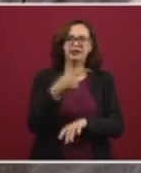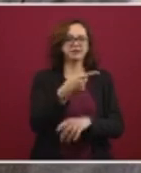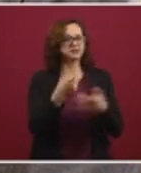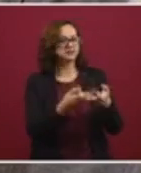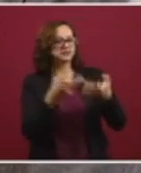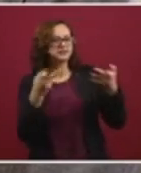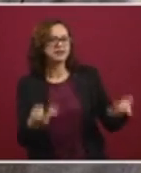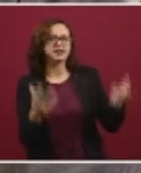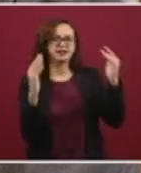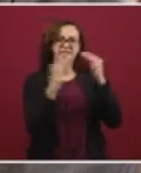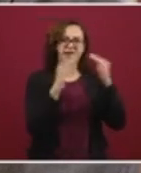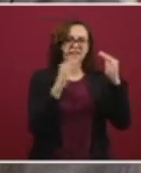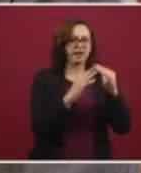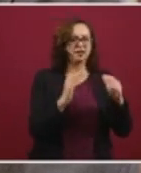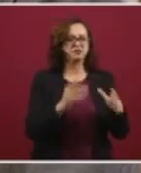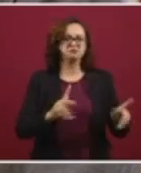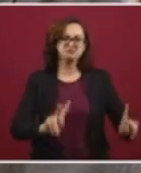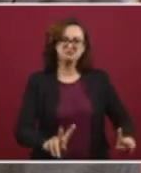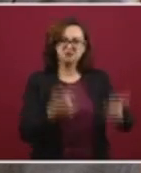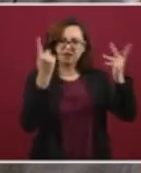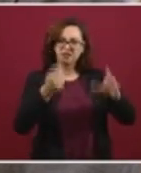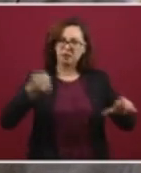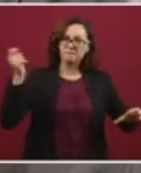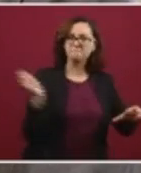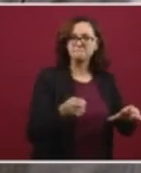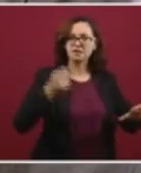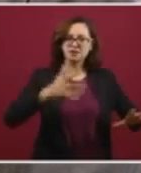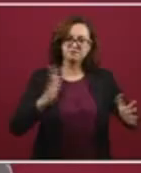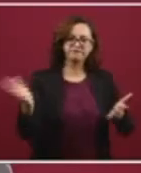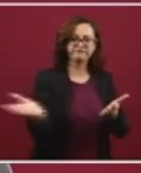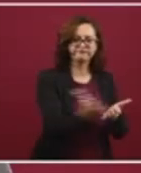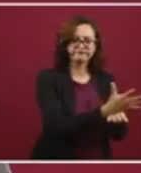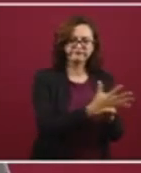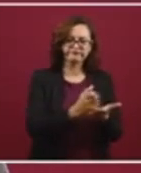residencias, del dinero que se obtuvo